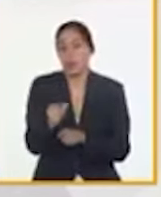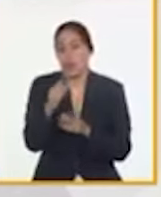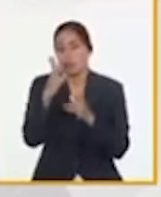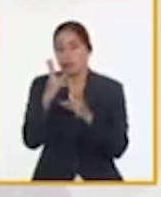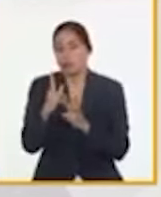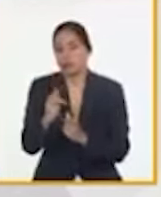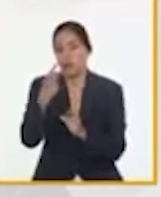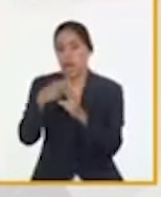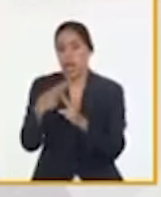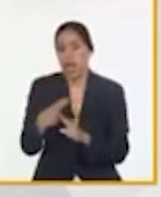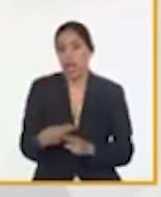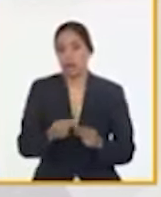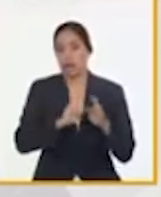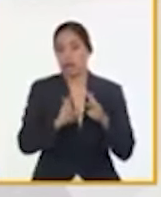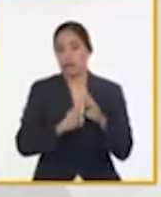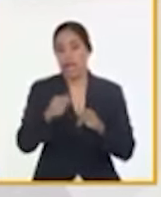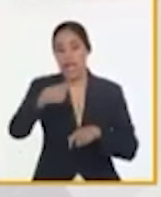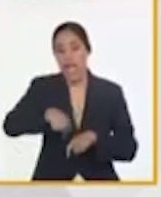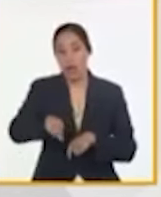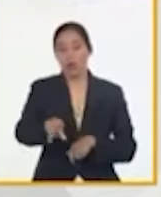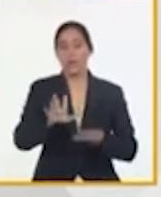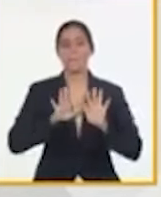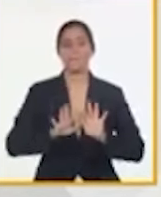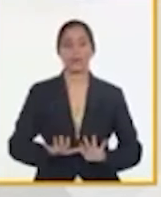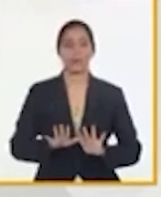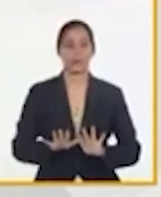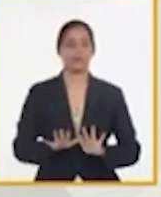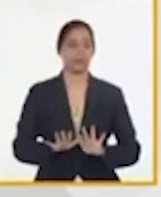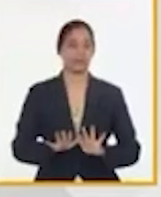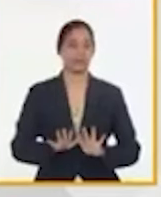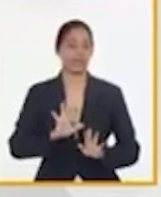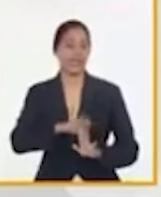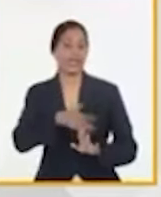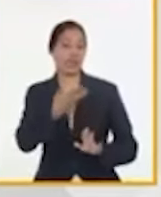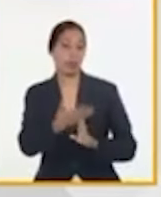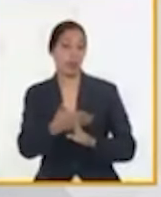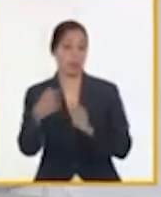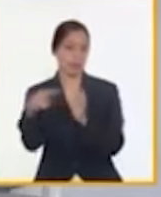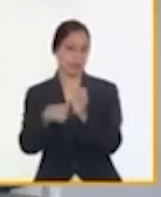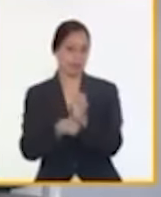sea, se para. El incremento de esa cifra no tiene sentido. Después vamos a profundizar eso.